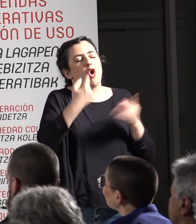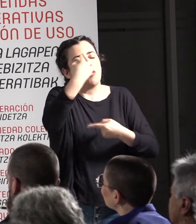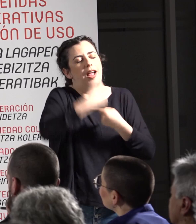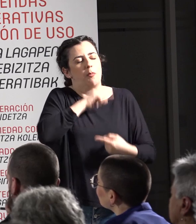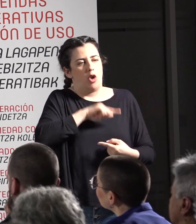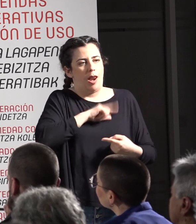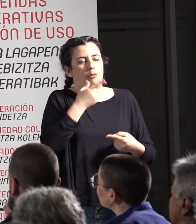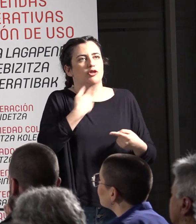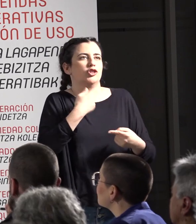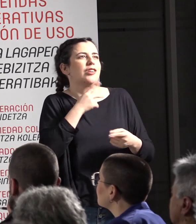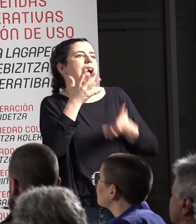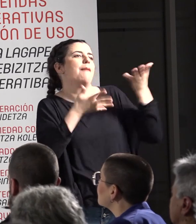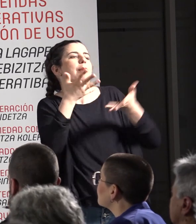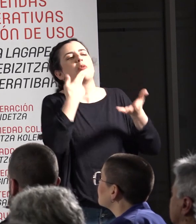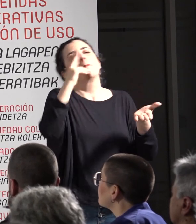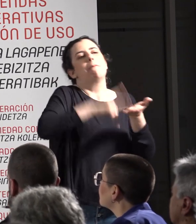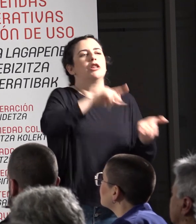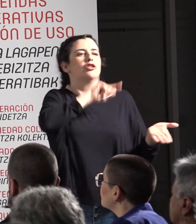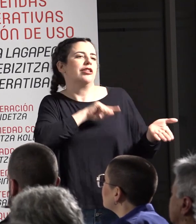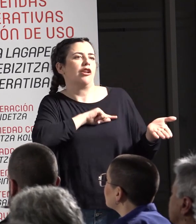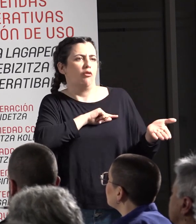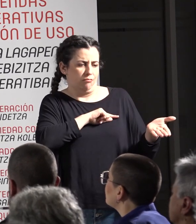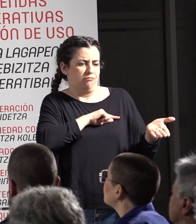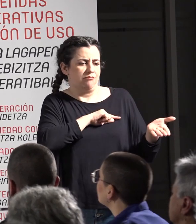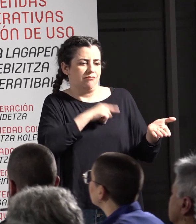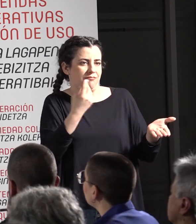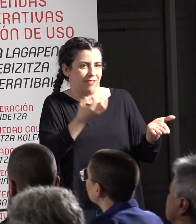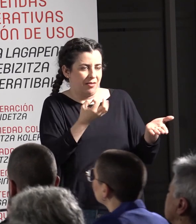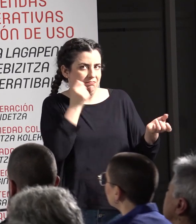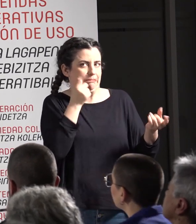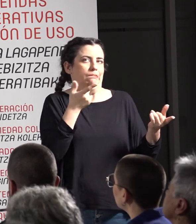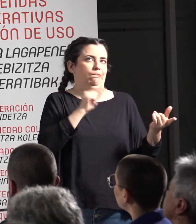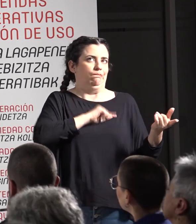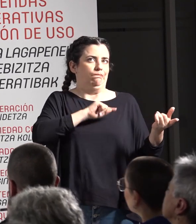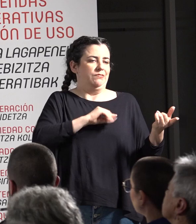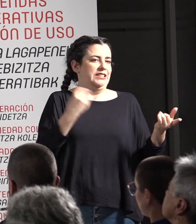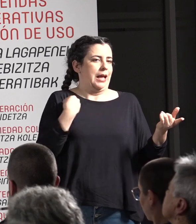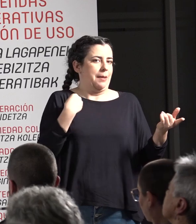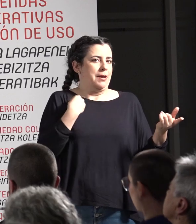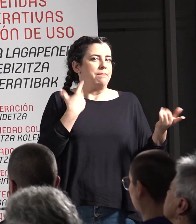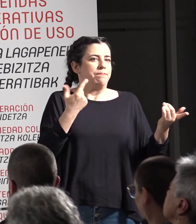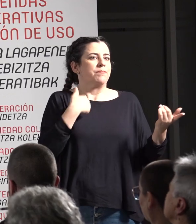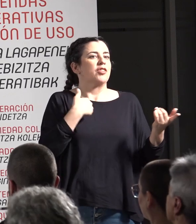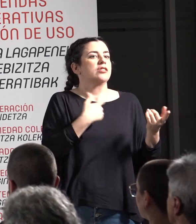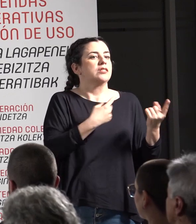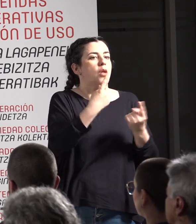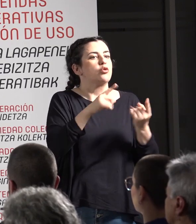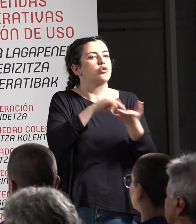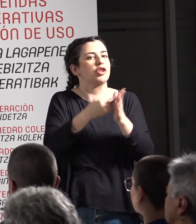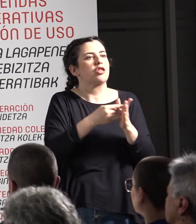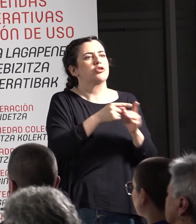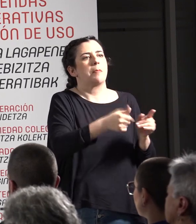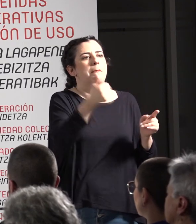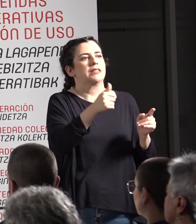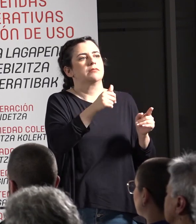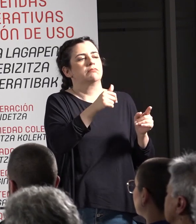y estudiamos los proyectos que se encontraban vivos en el momento y cogimos los que mayor impacto tenían en cuanto a la